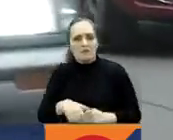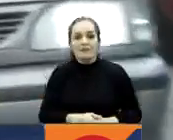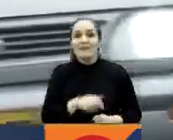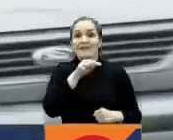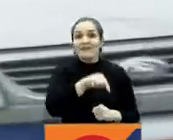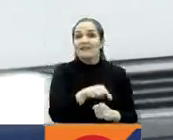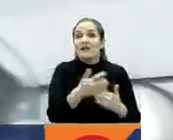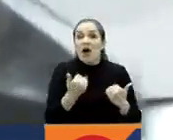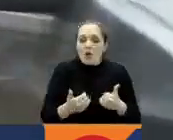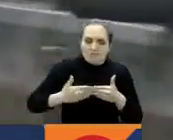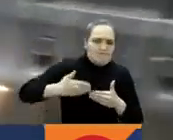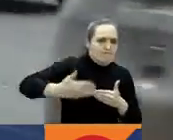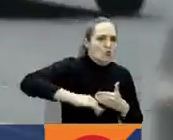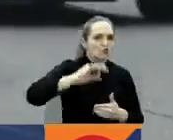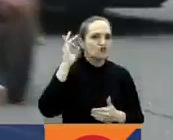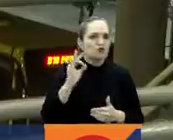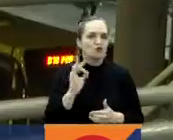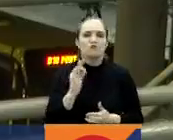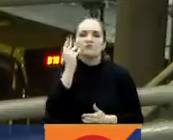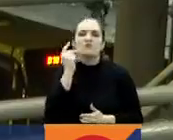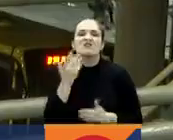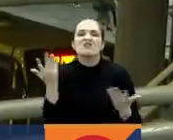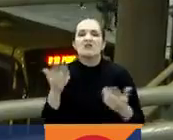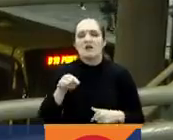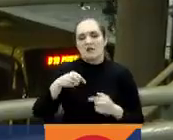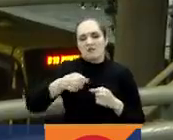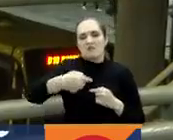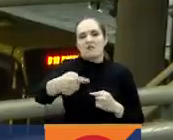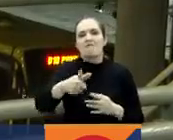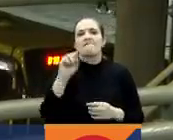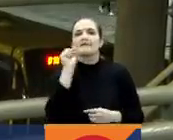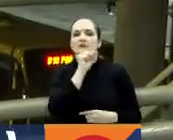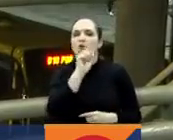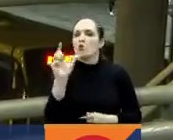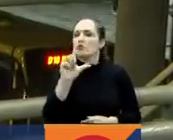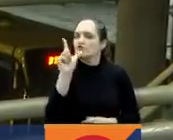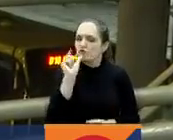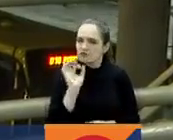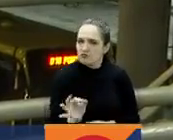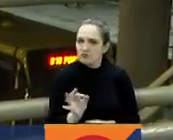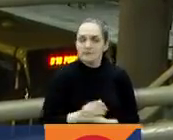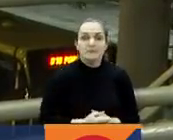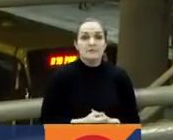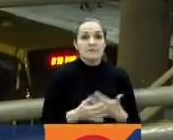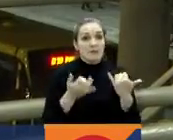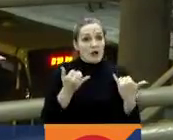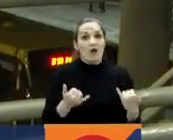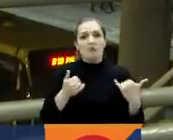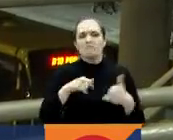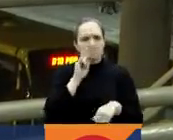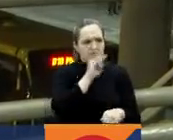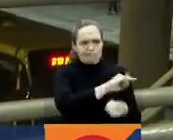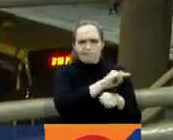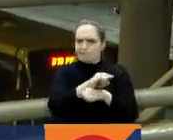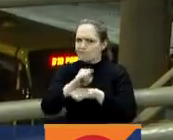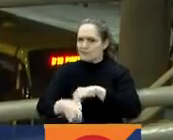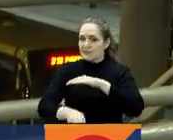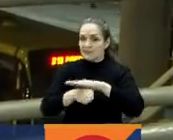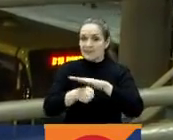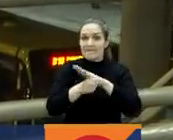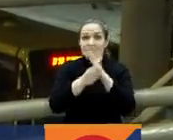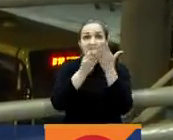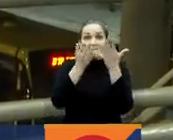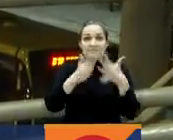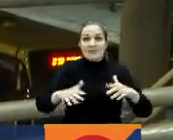medida regirá de ahora en adelante en los festivos. Lina y televidentes, pues los controles van a continuar por parte de las autoridades. Recordemos que el plan